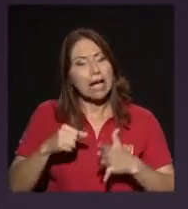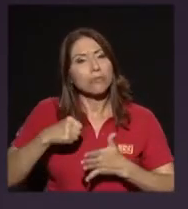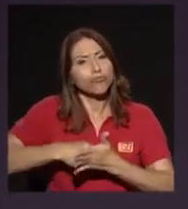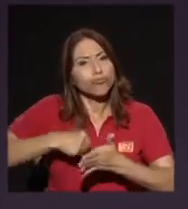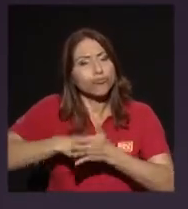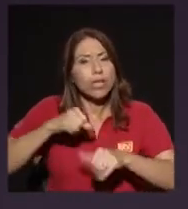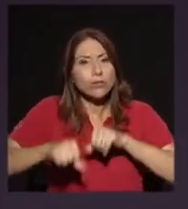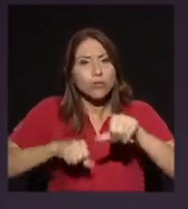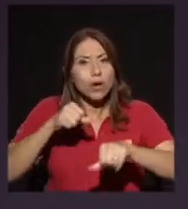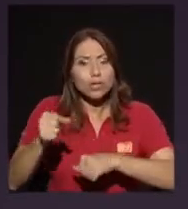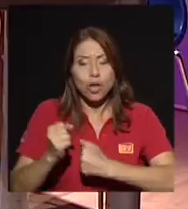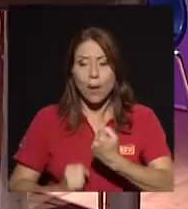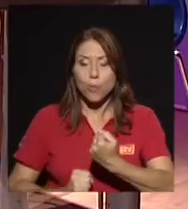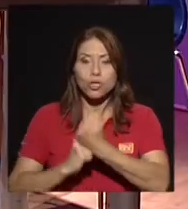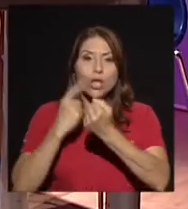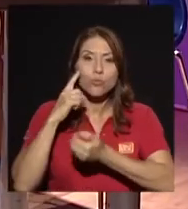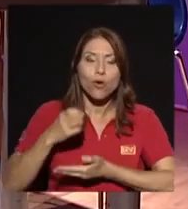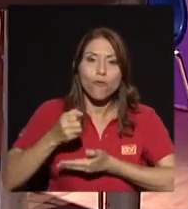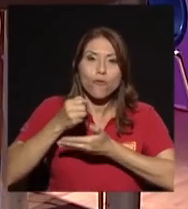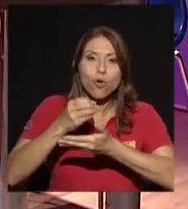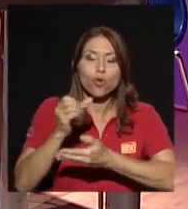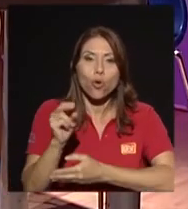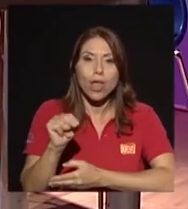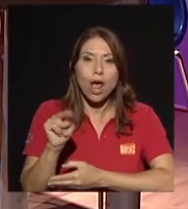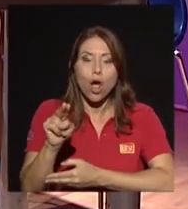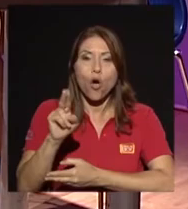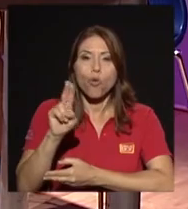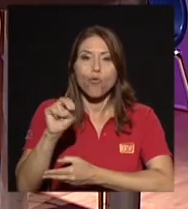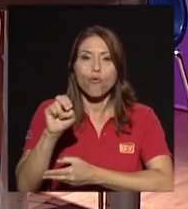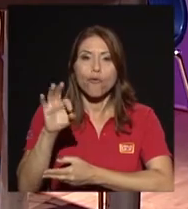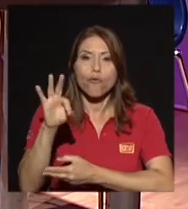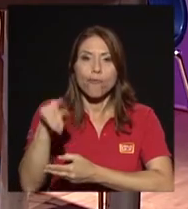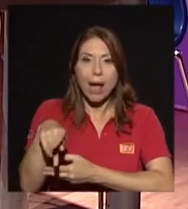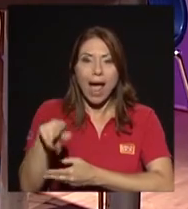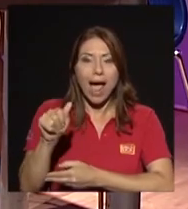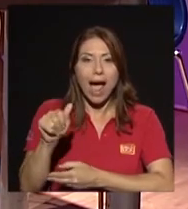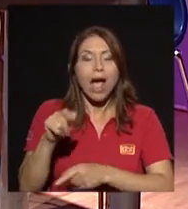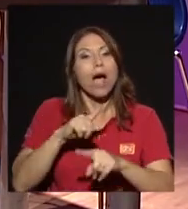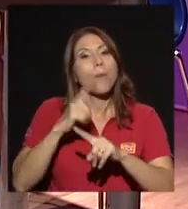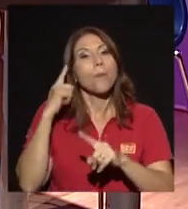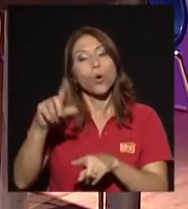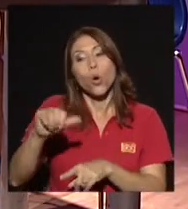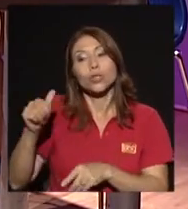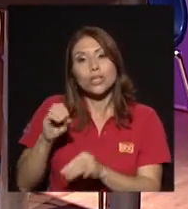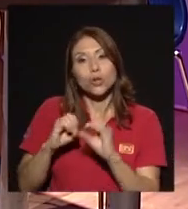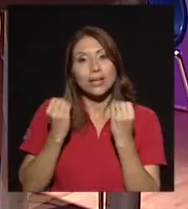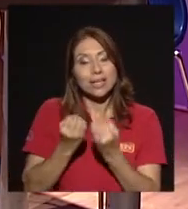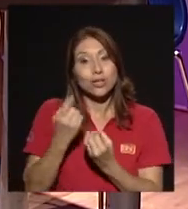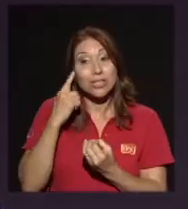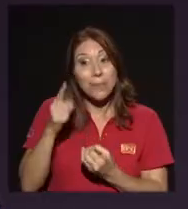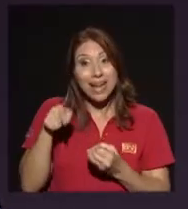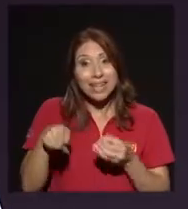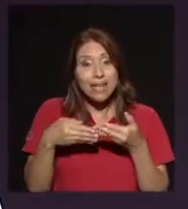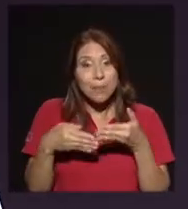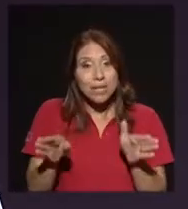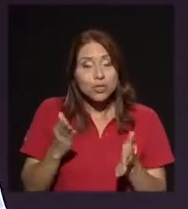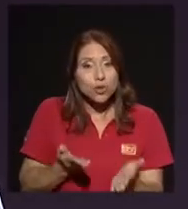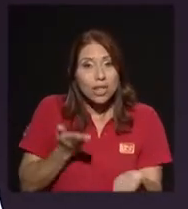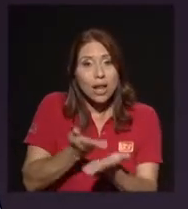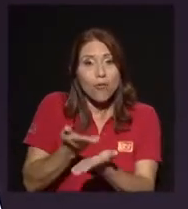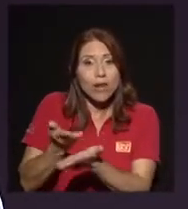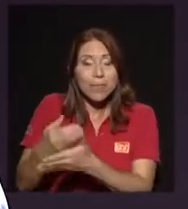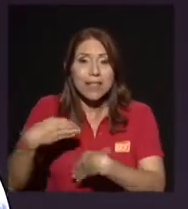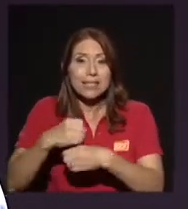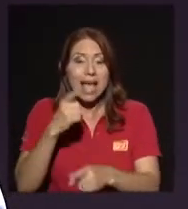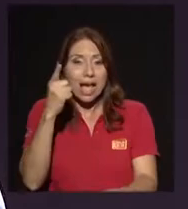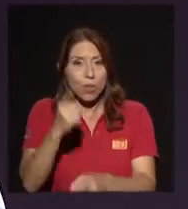están siendo apoyados por el UNFPA, por otras organizaciones también, para que esa ampliación de la oferta se haga de una forma